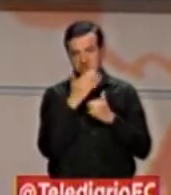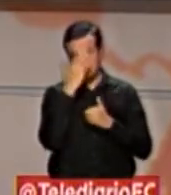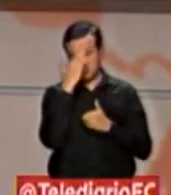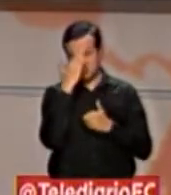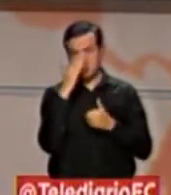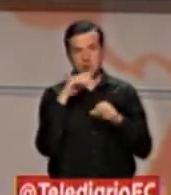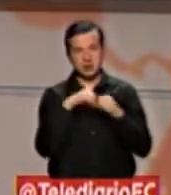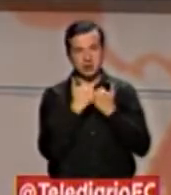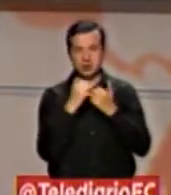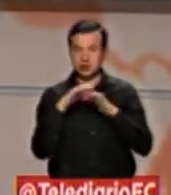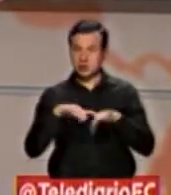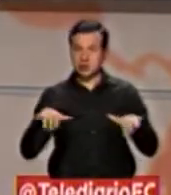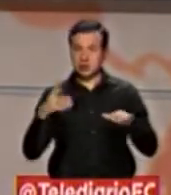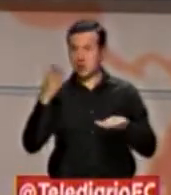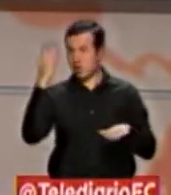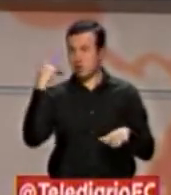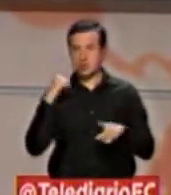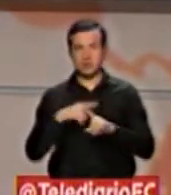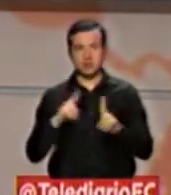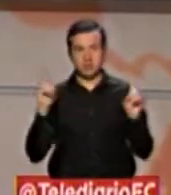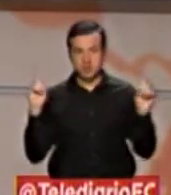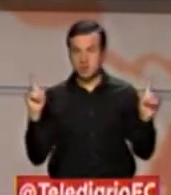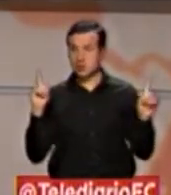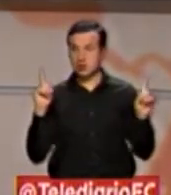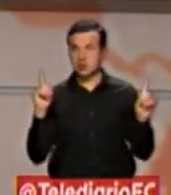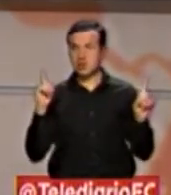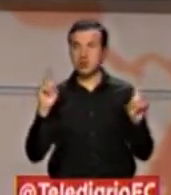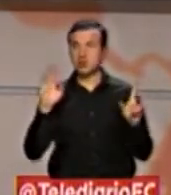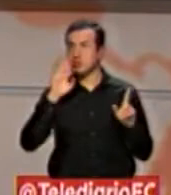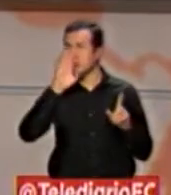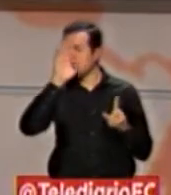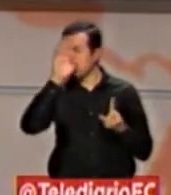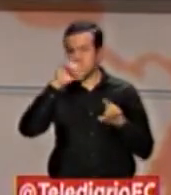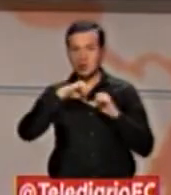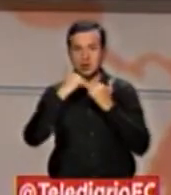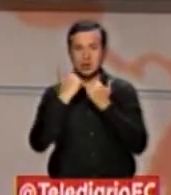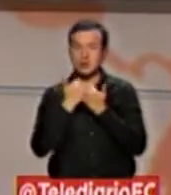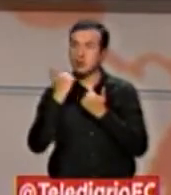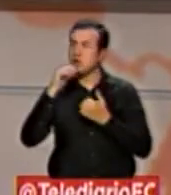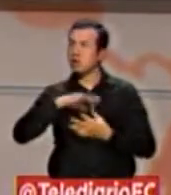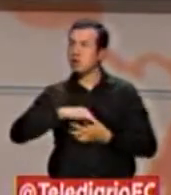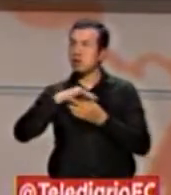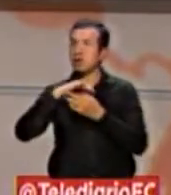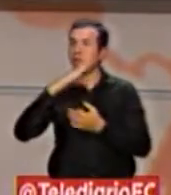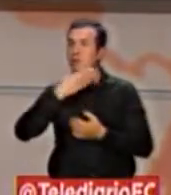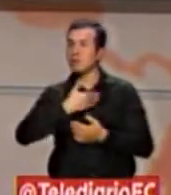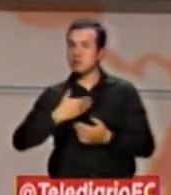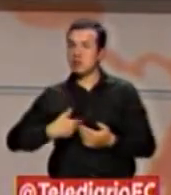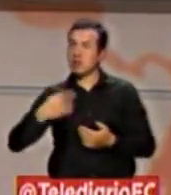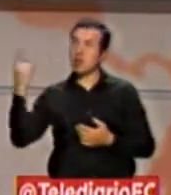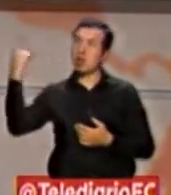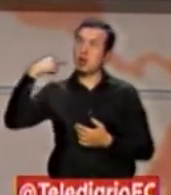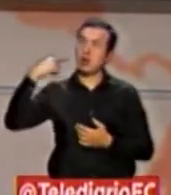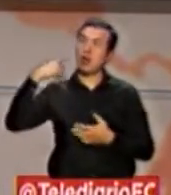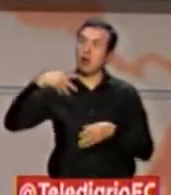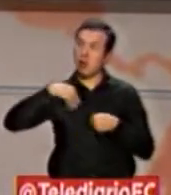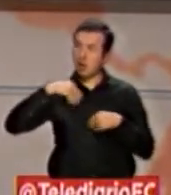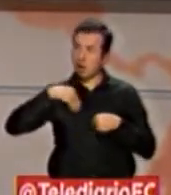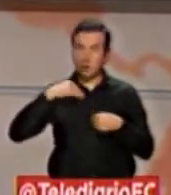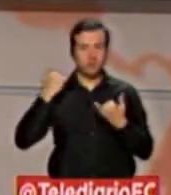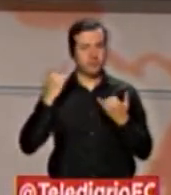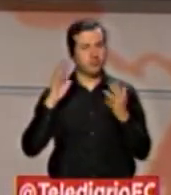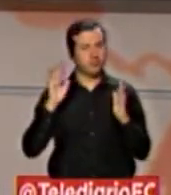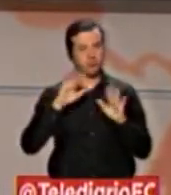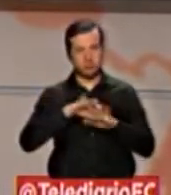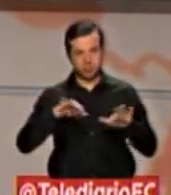una tónica distinta a la anterior, que era un apéndice del Ejecutivo, una secretaría adjunta que era sumisa y obediente. Hoy tenemos un diálogo